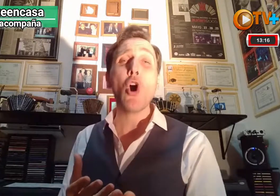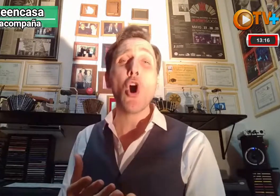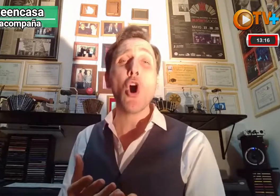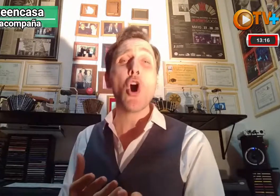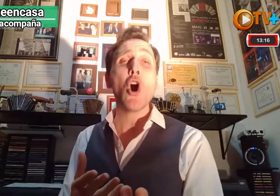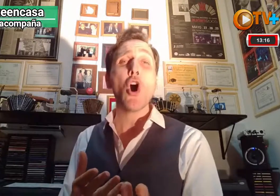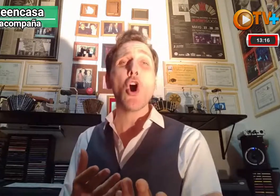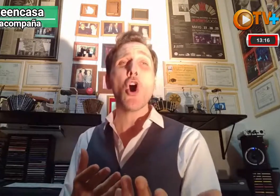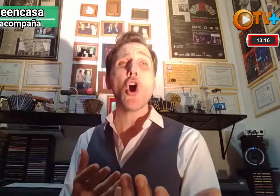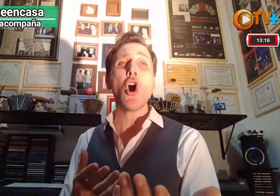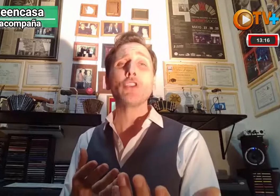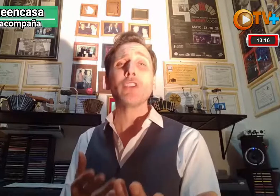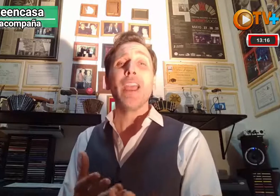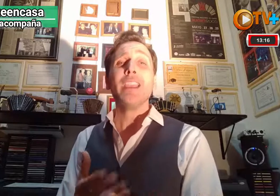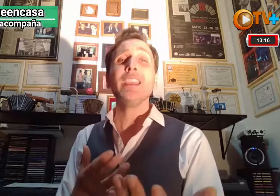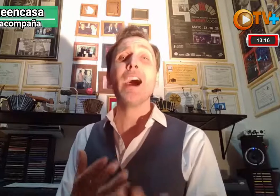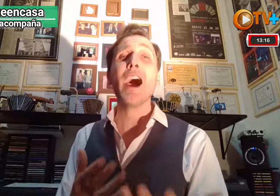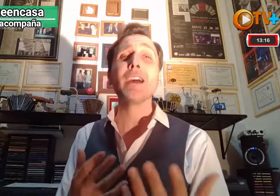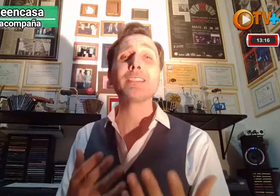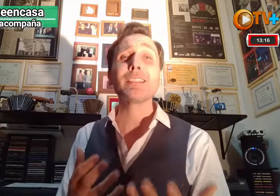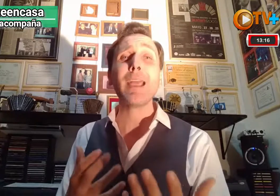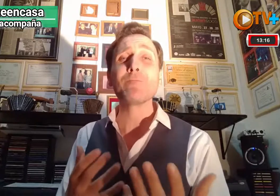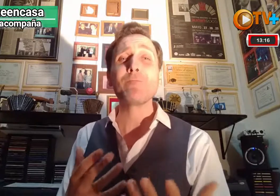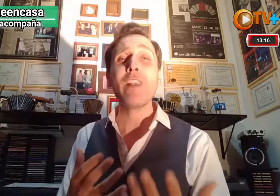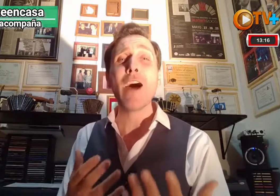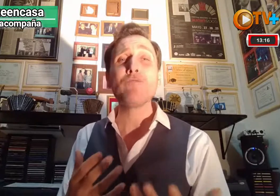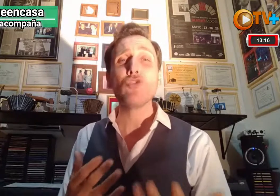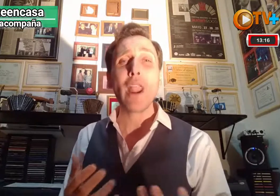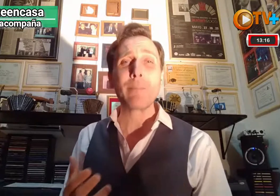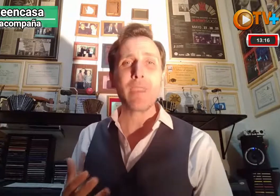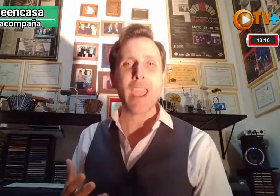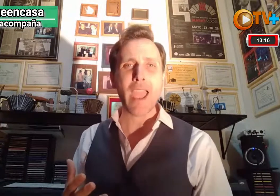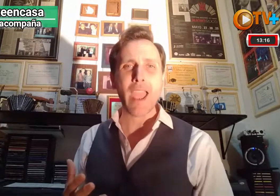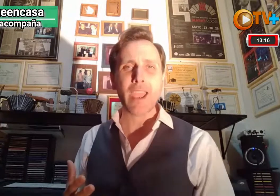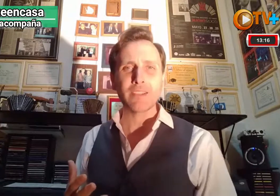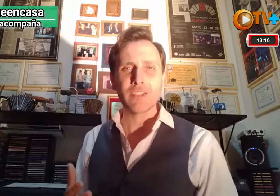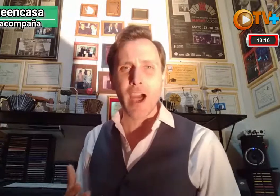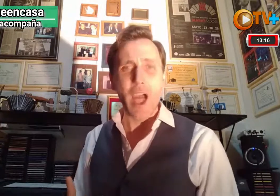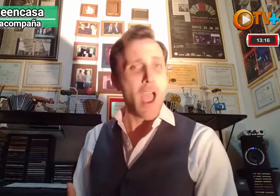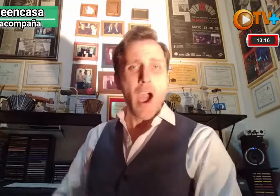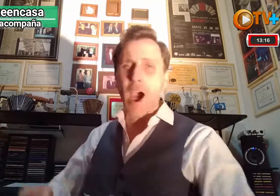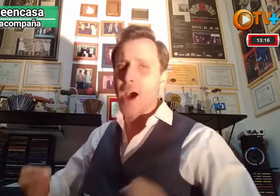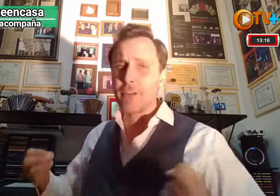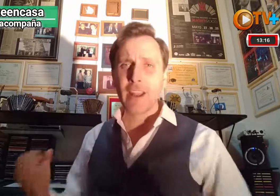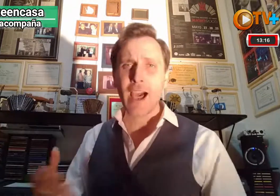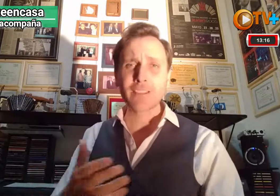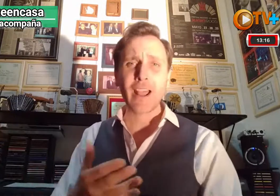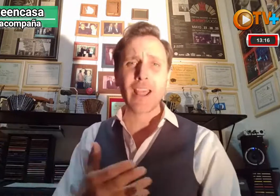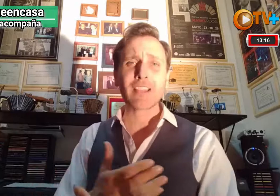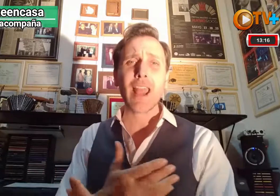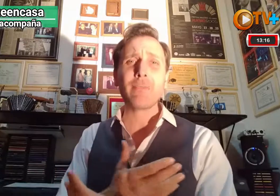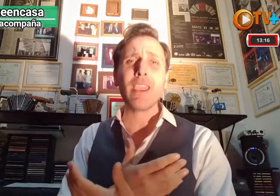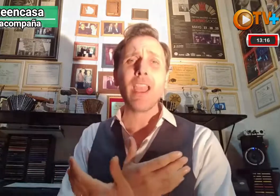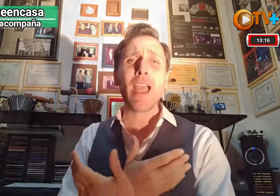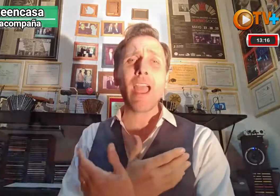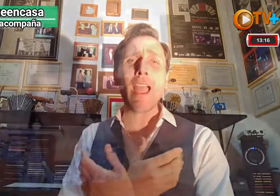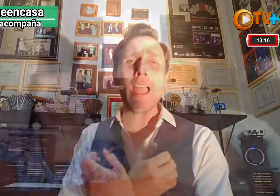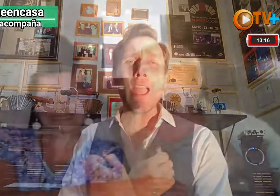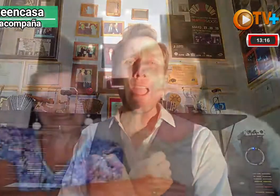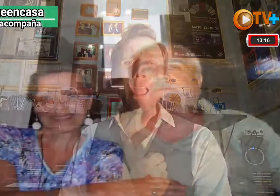para vos, irás temblando a la pieza, abrazarás a